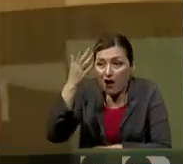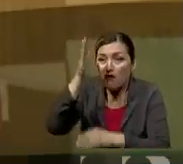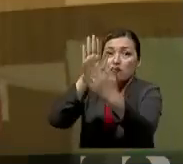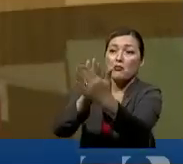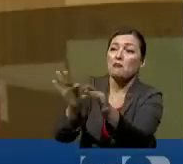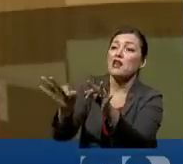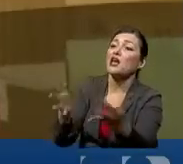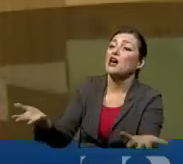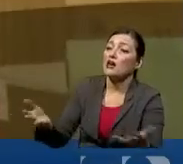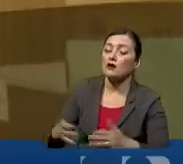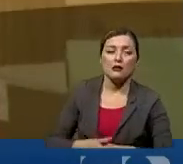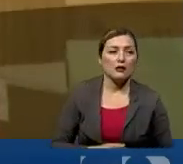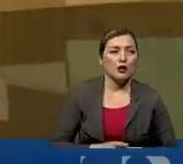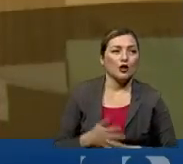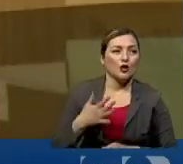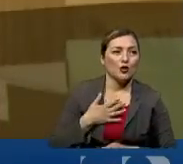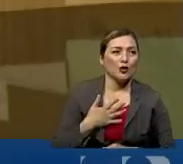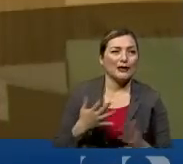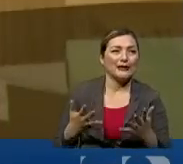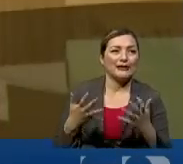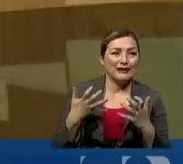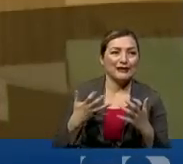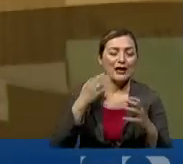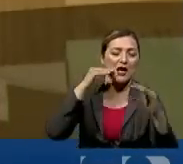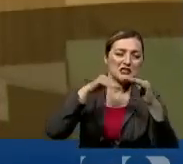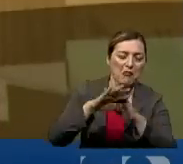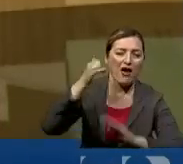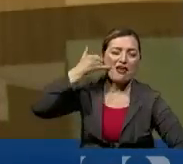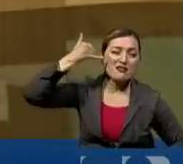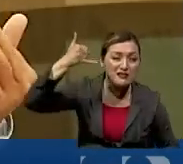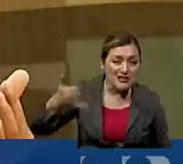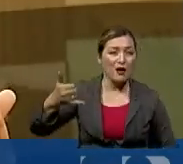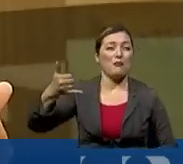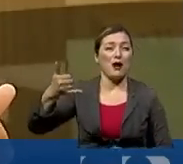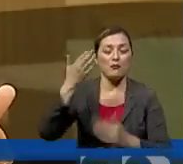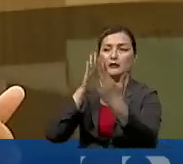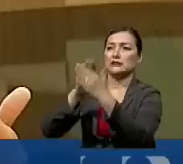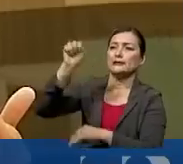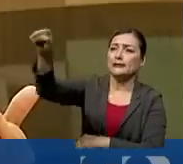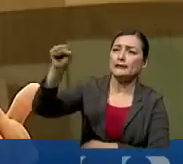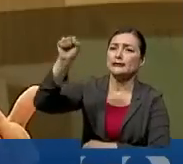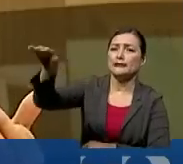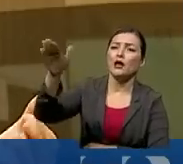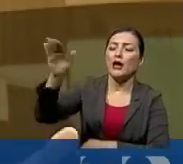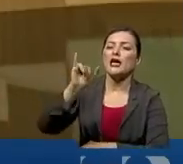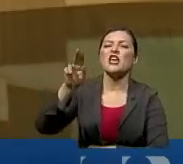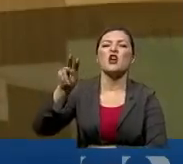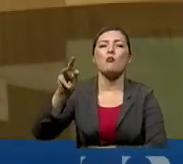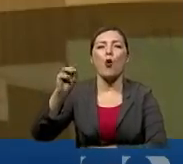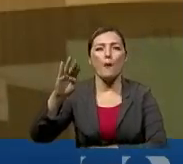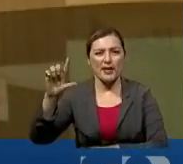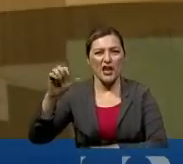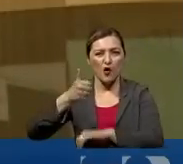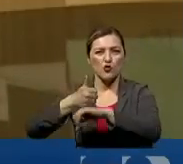intentado contactarnos por varias vías, mediante mail, llamada telefónica y hasta presencialmente con los voceros de Inmobiliar durante